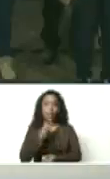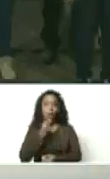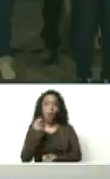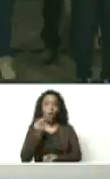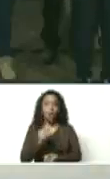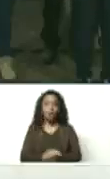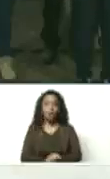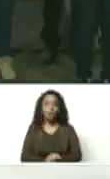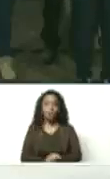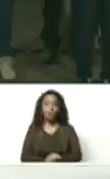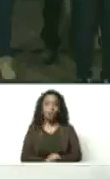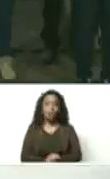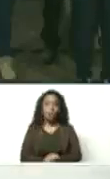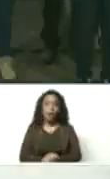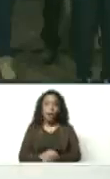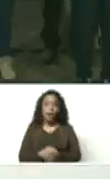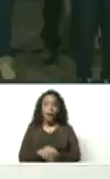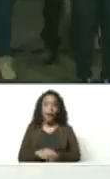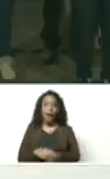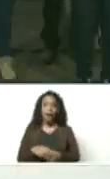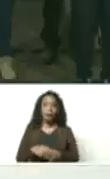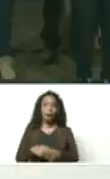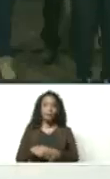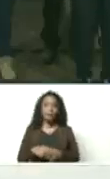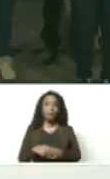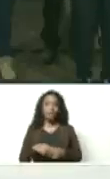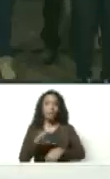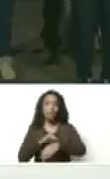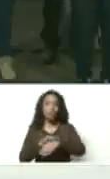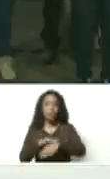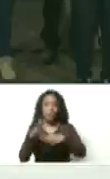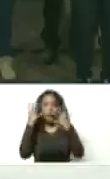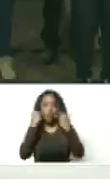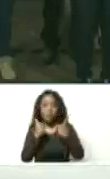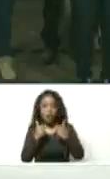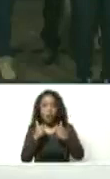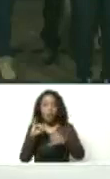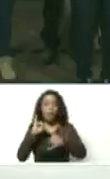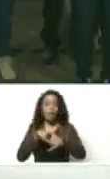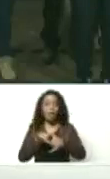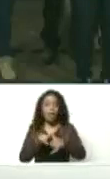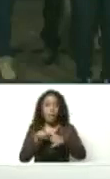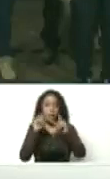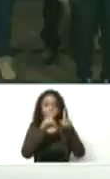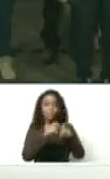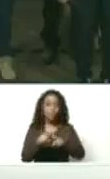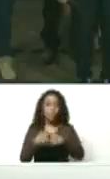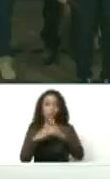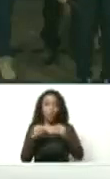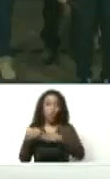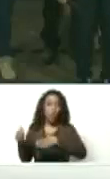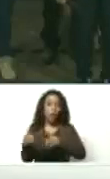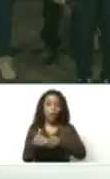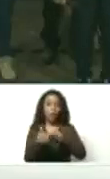jóvenes en veterinaria, ingeniería agrónoma y todas las